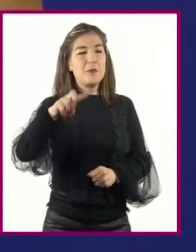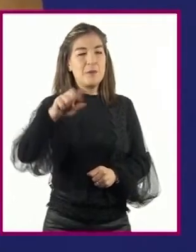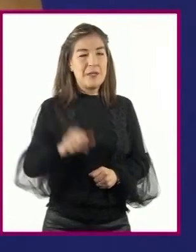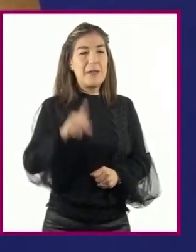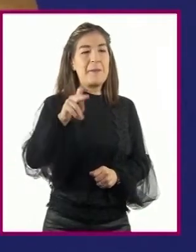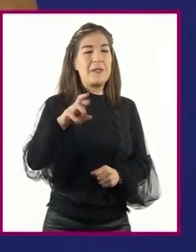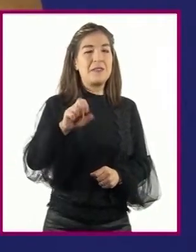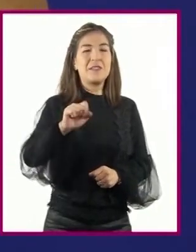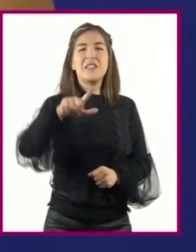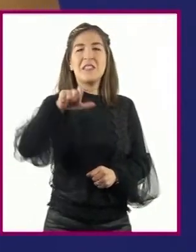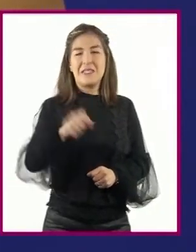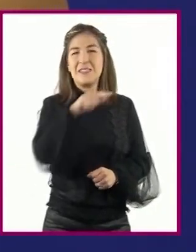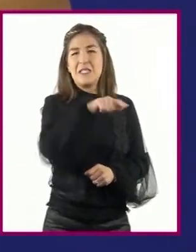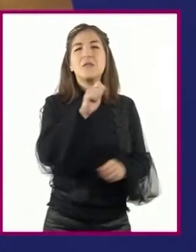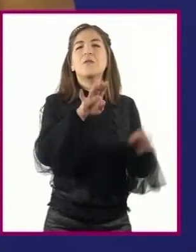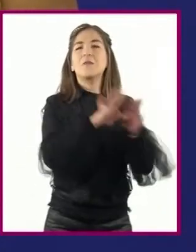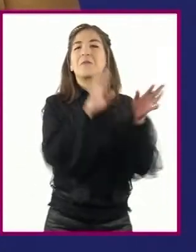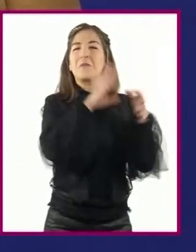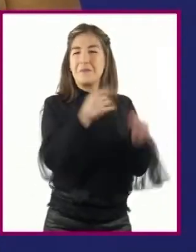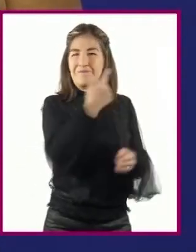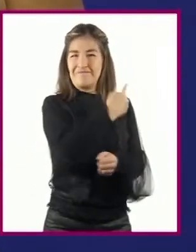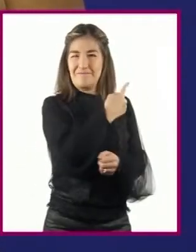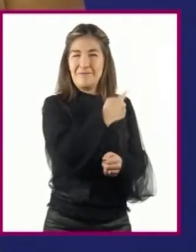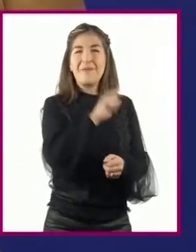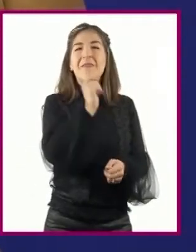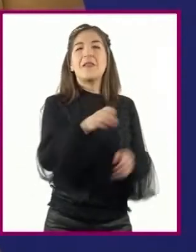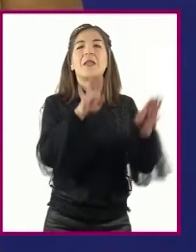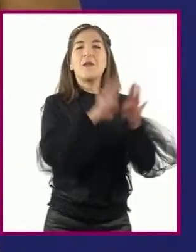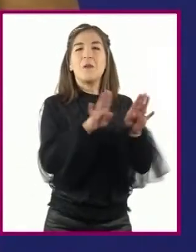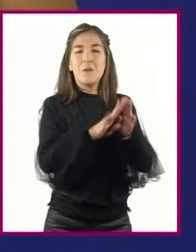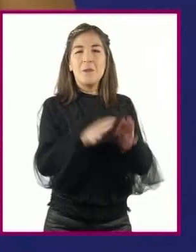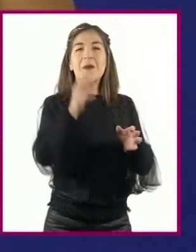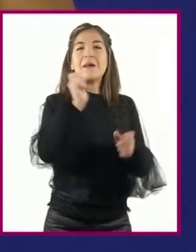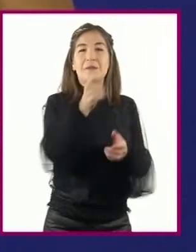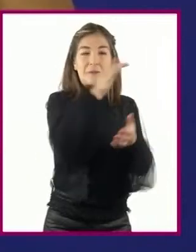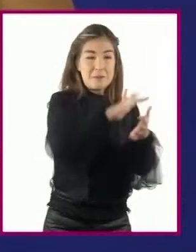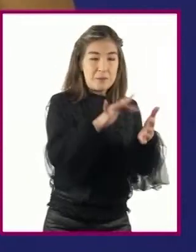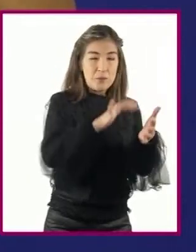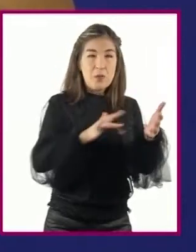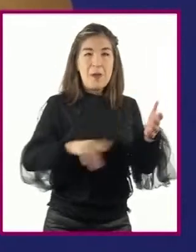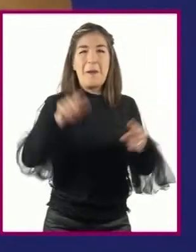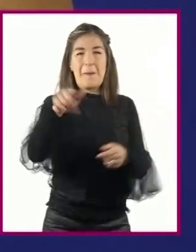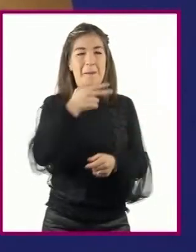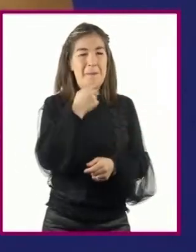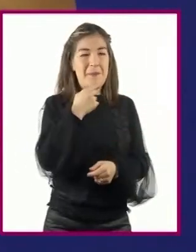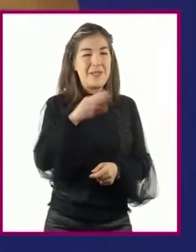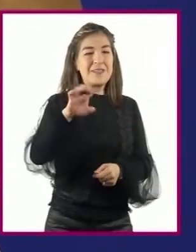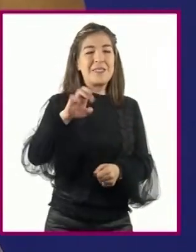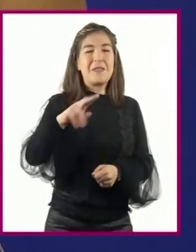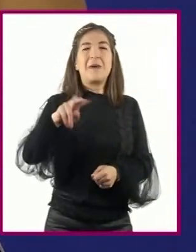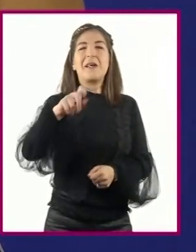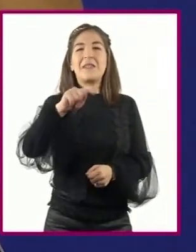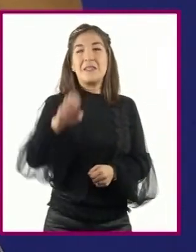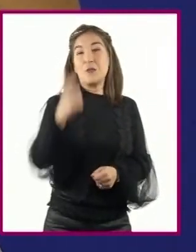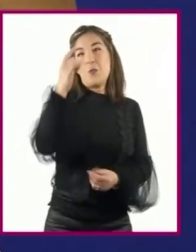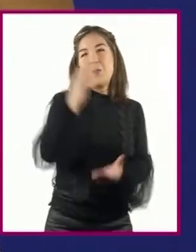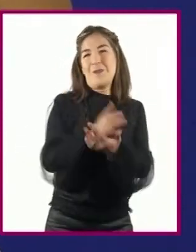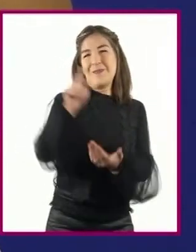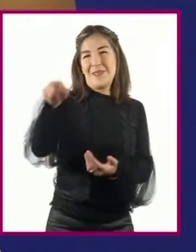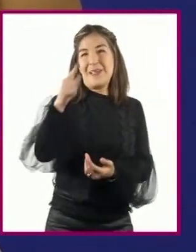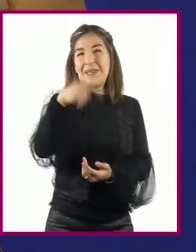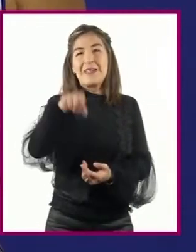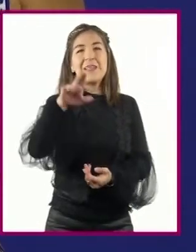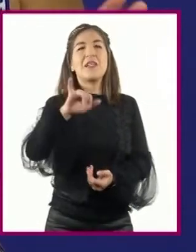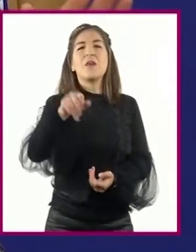habrán observado ya que a pesar de que la obra de Cervantes que más se menciona es el Quijote, no es